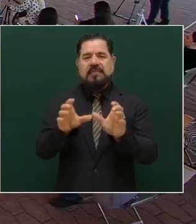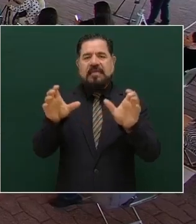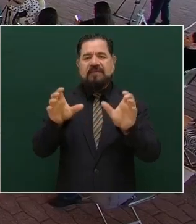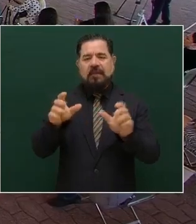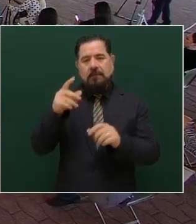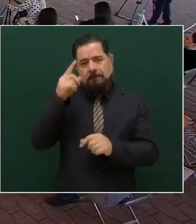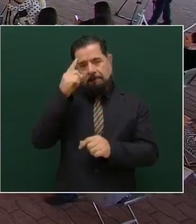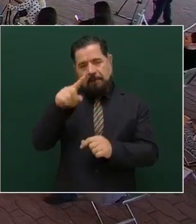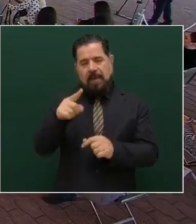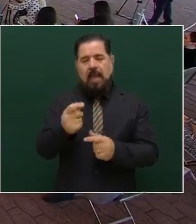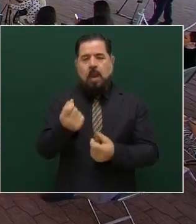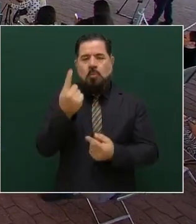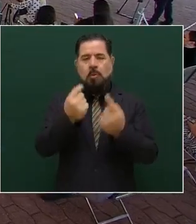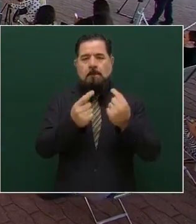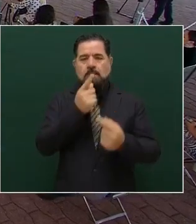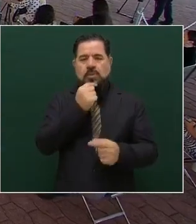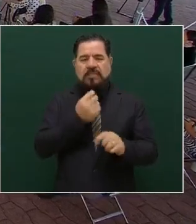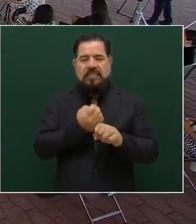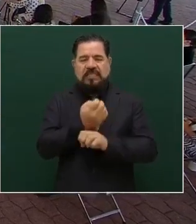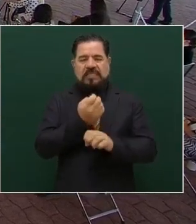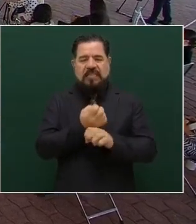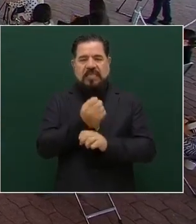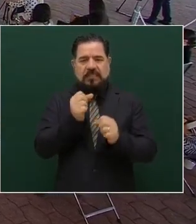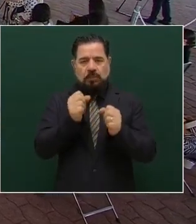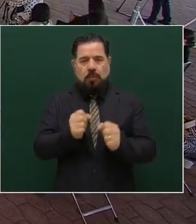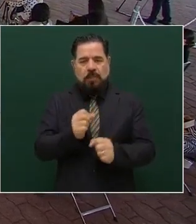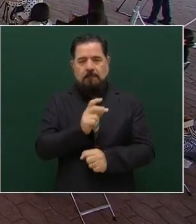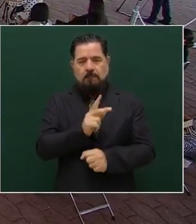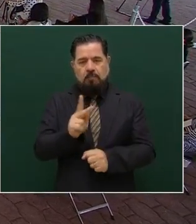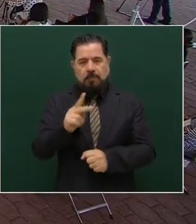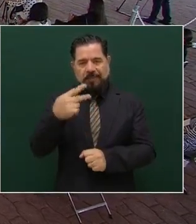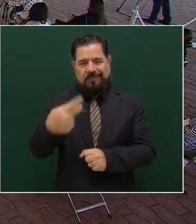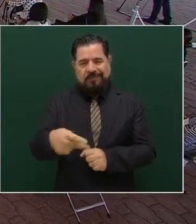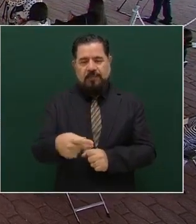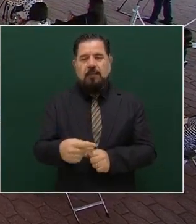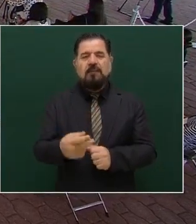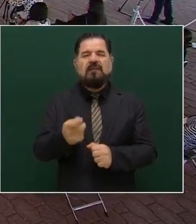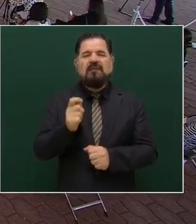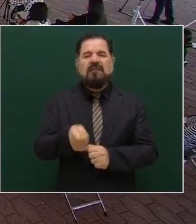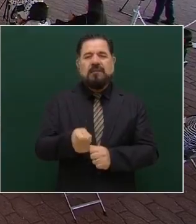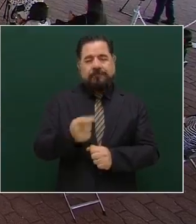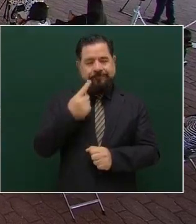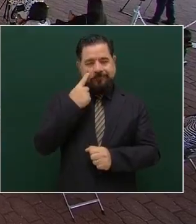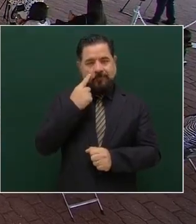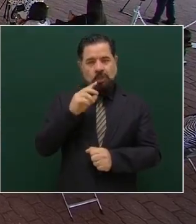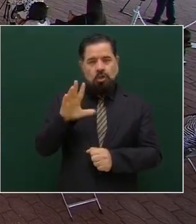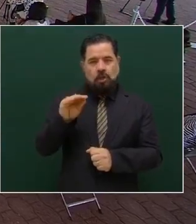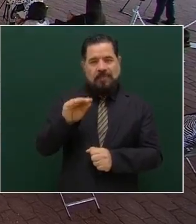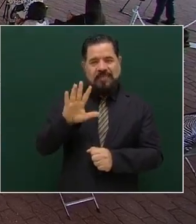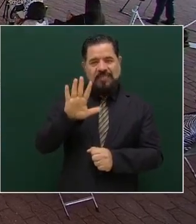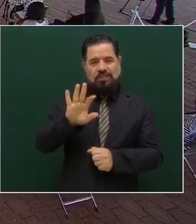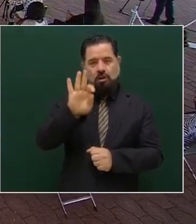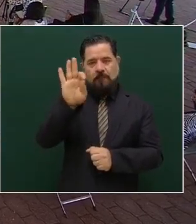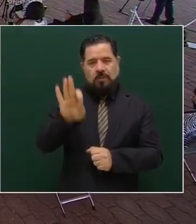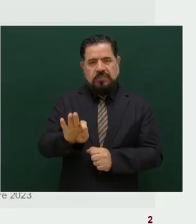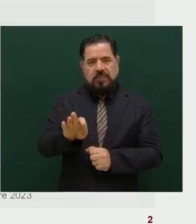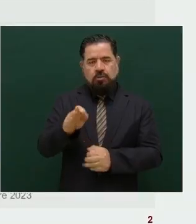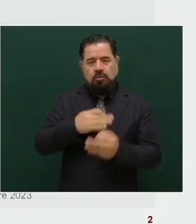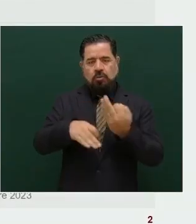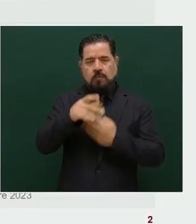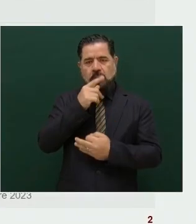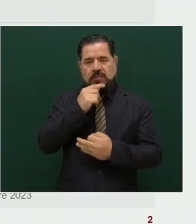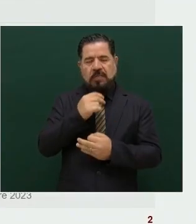de los elementos de la Policía Estatal de Seguridad Pública. Tenemos el 95% de los policías aprobados,